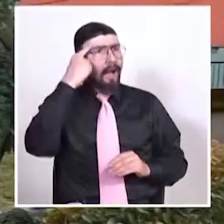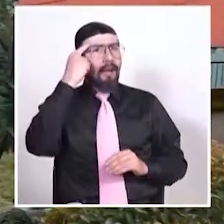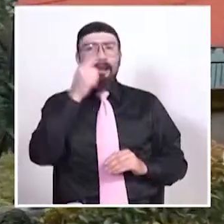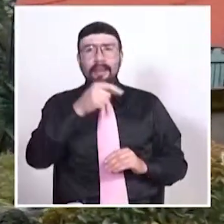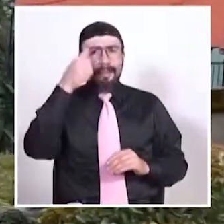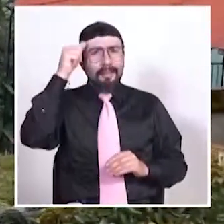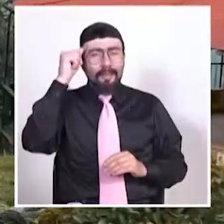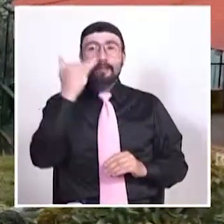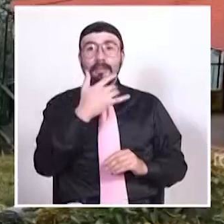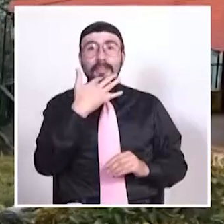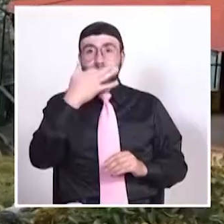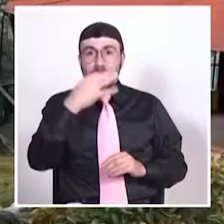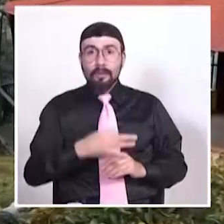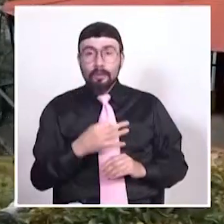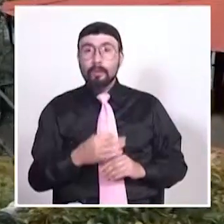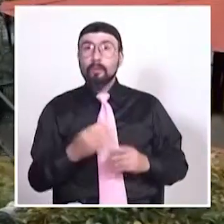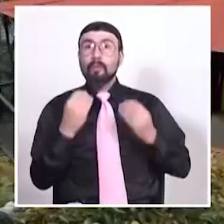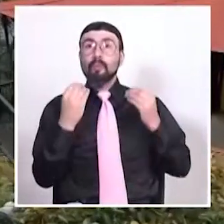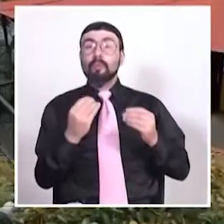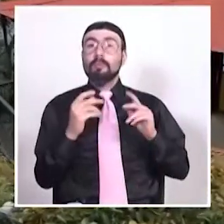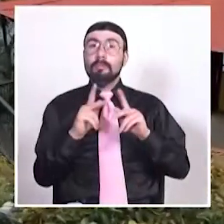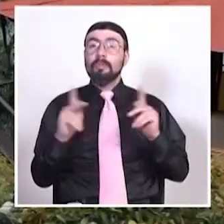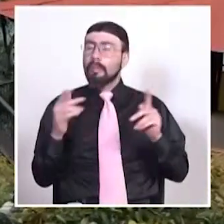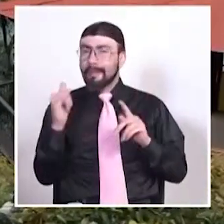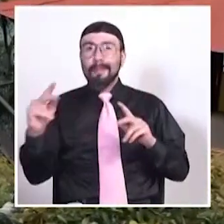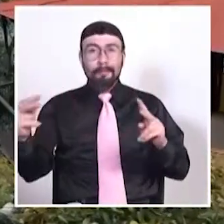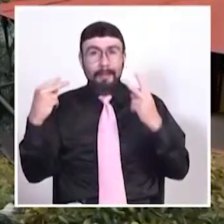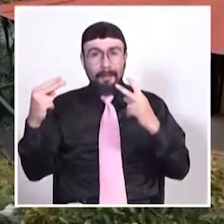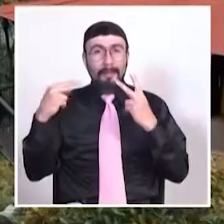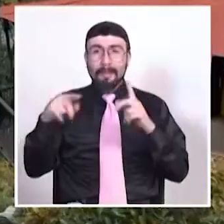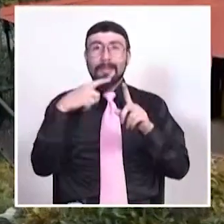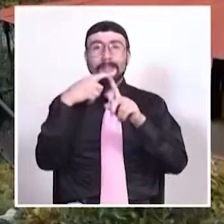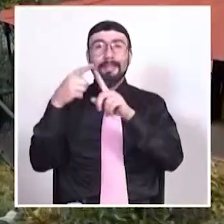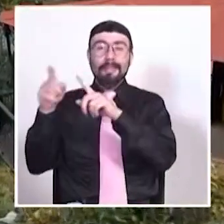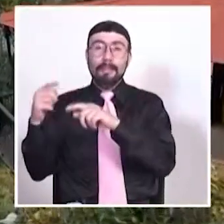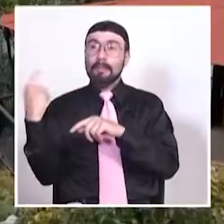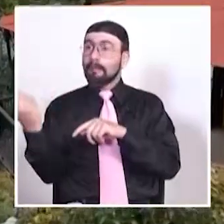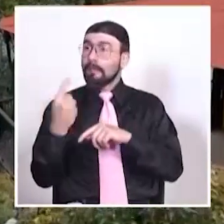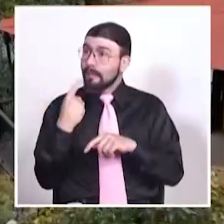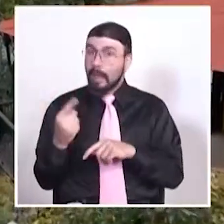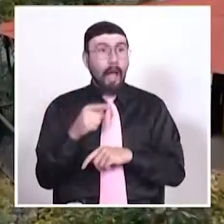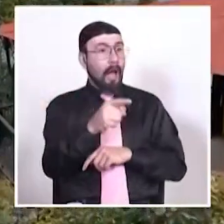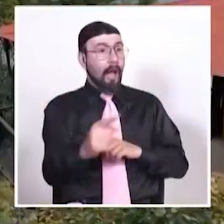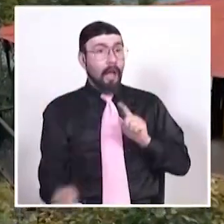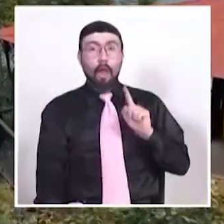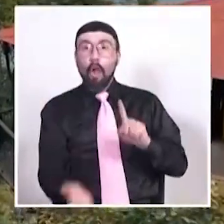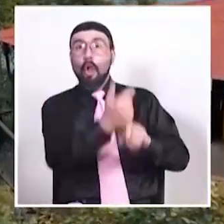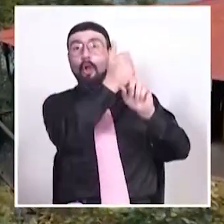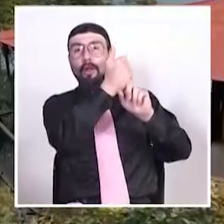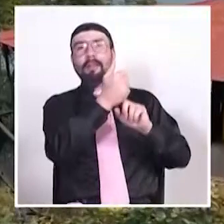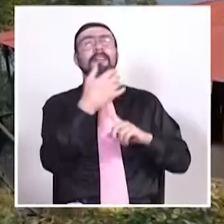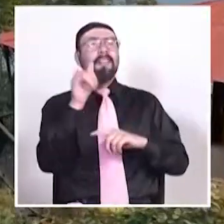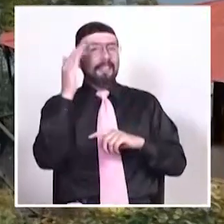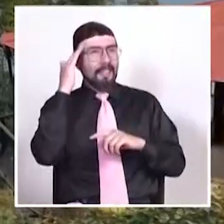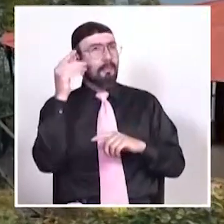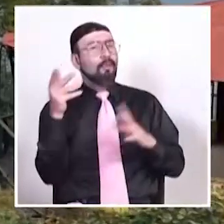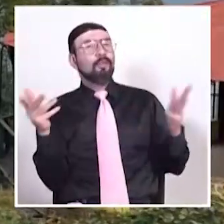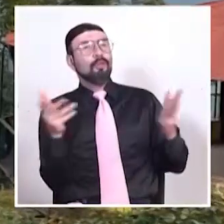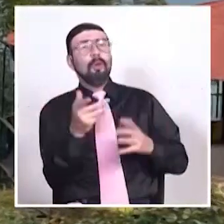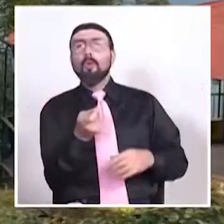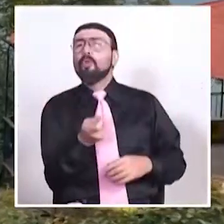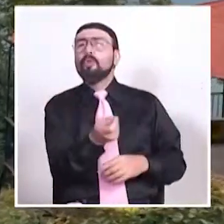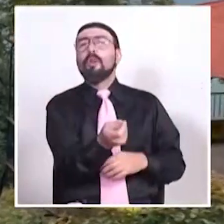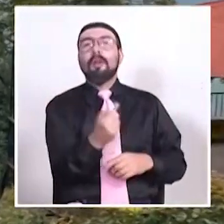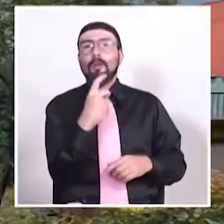Seguramente muchos de los colegas que estarán viendo esta nota dirán, lo encontramos. Ya sabemos dónde está ahí